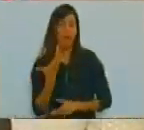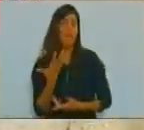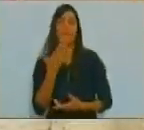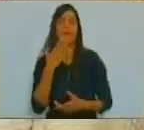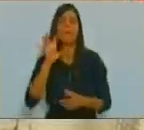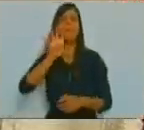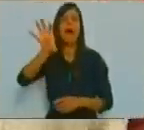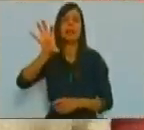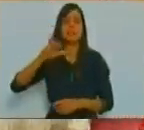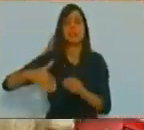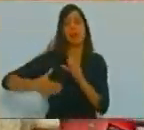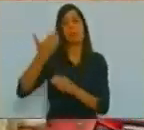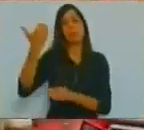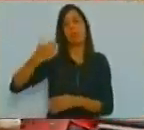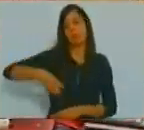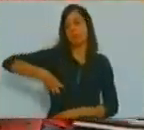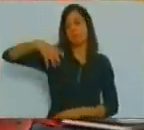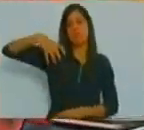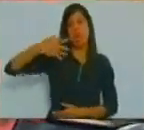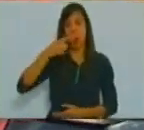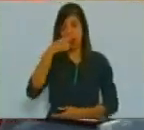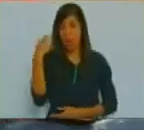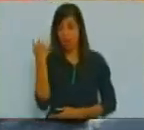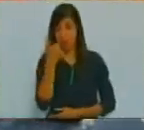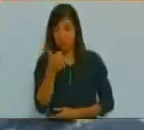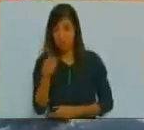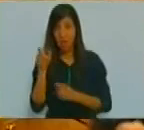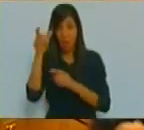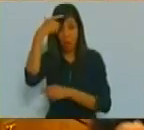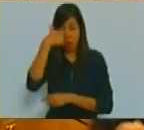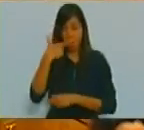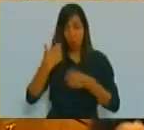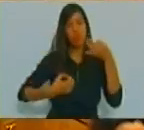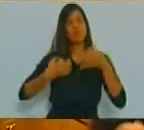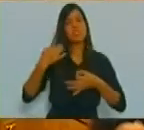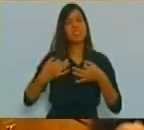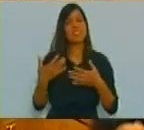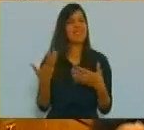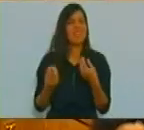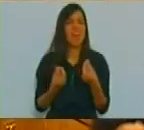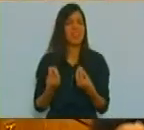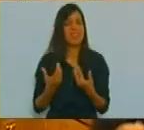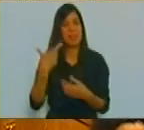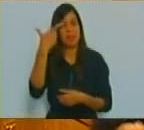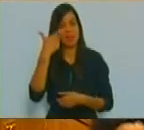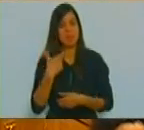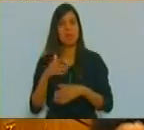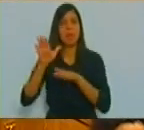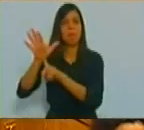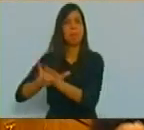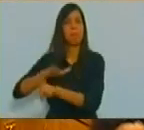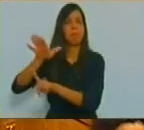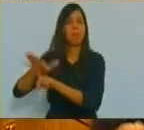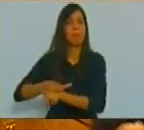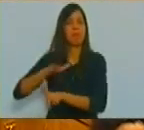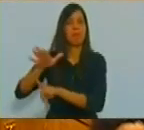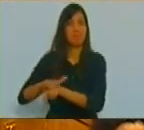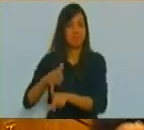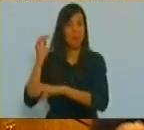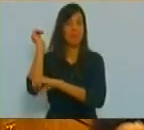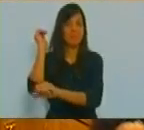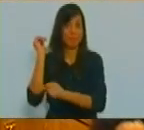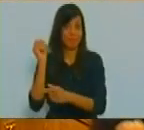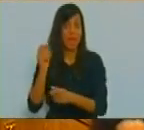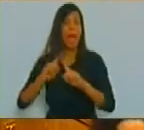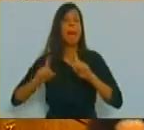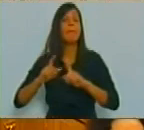eres simplemente un convalidan te de esa situación pero si tú